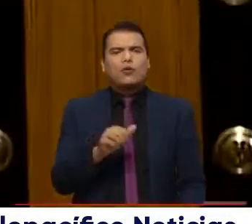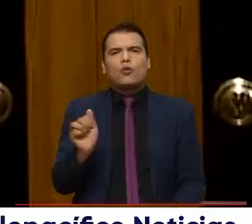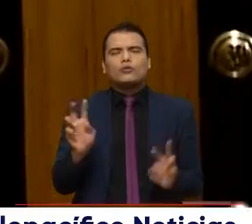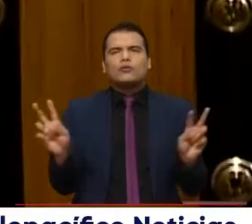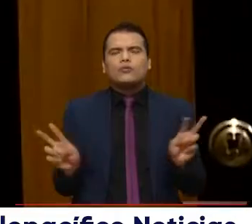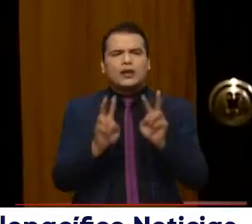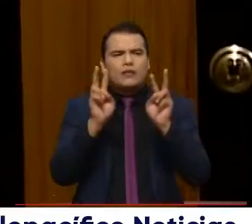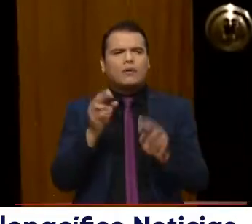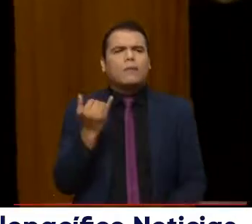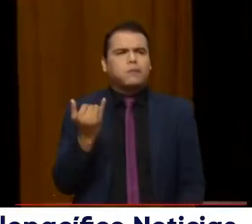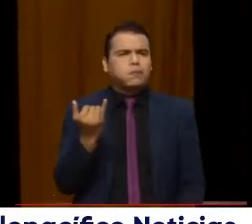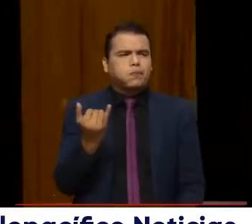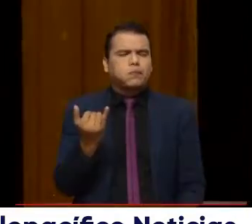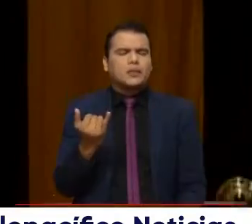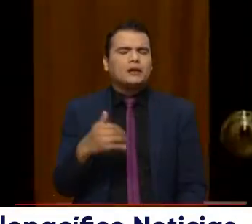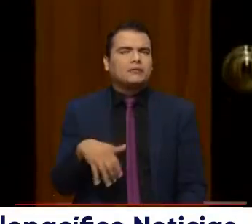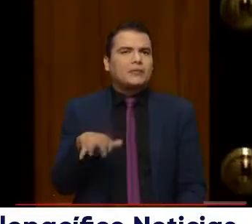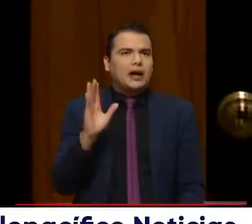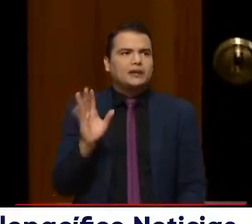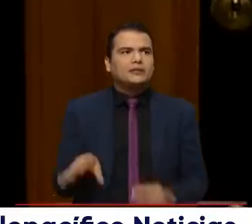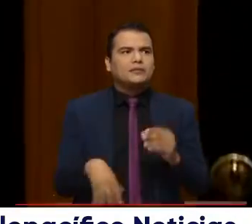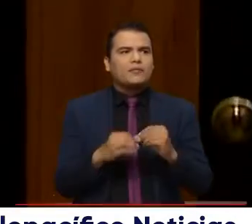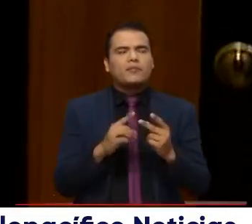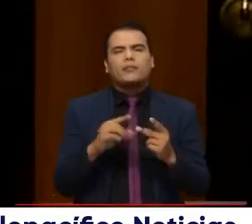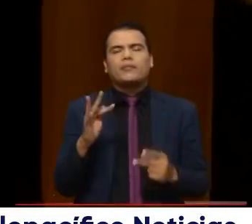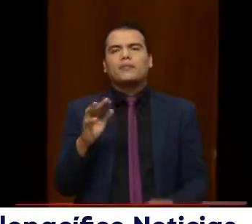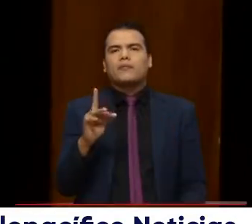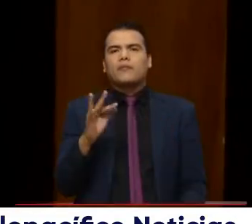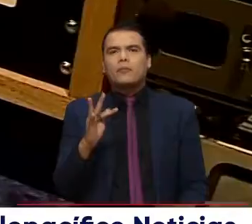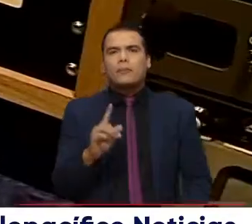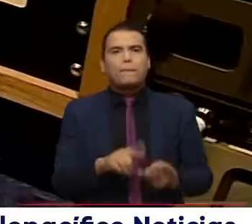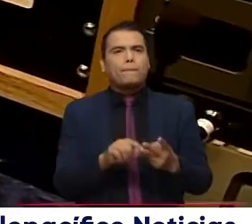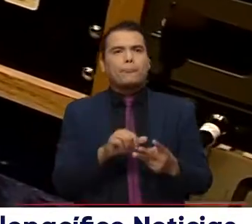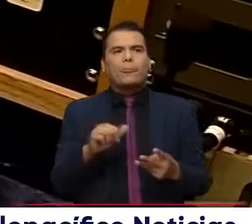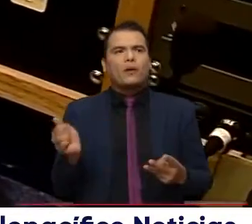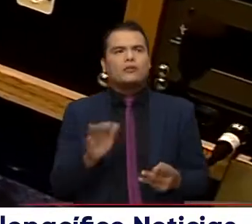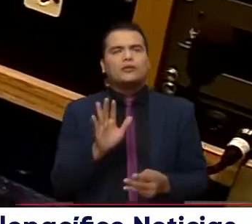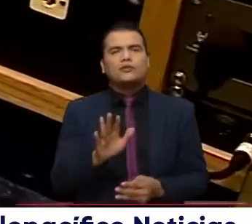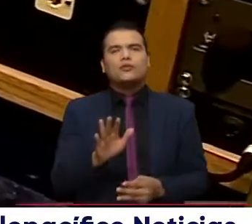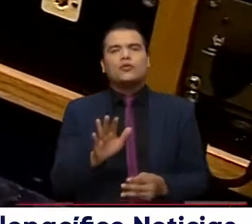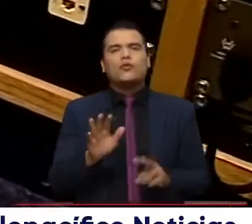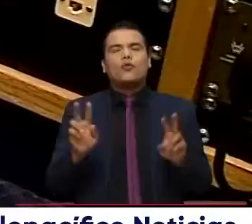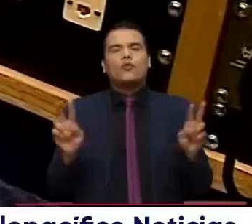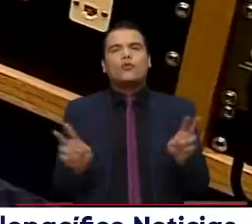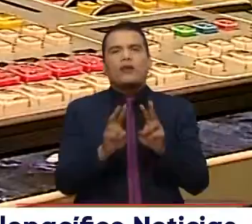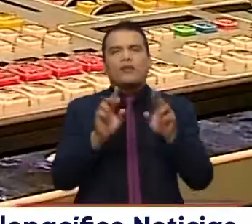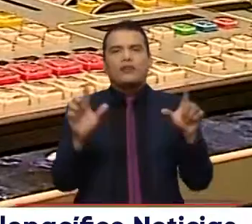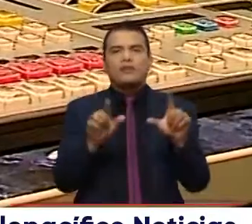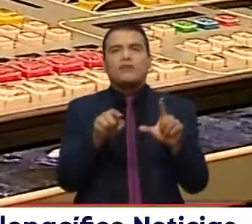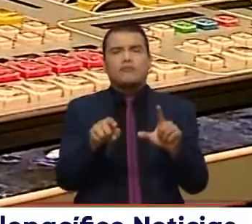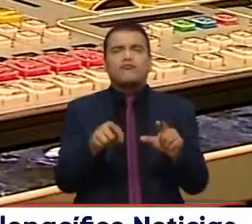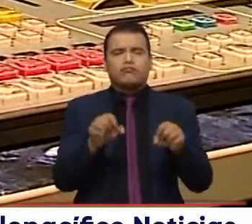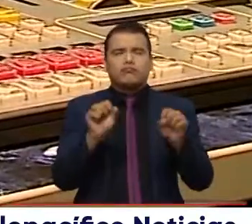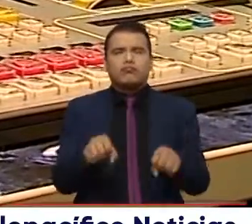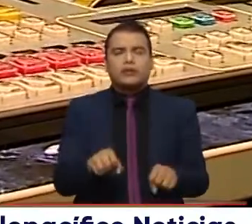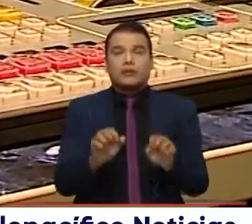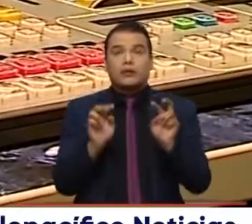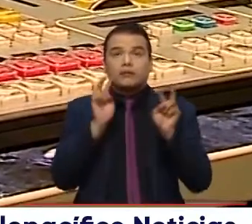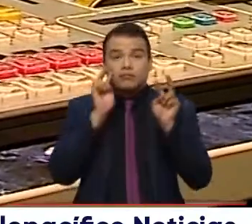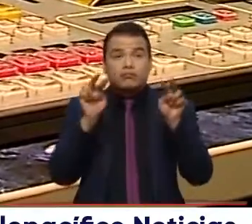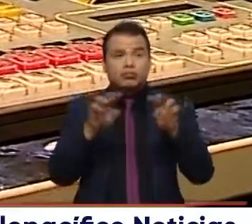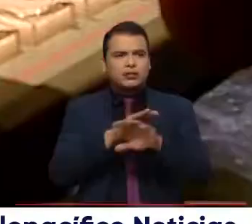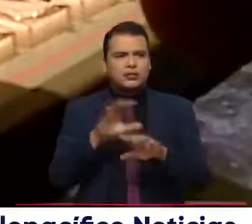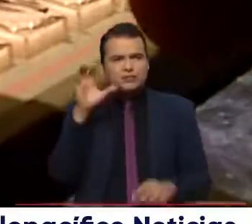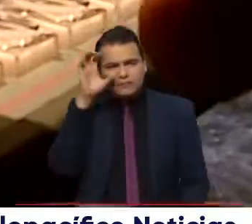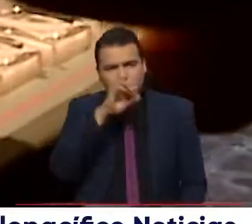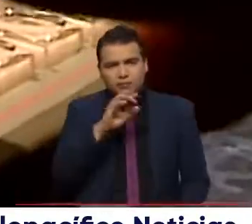que tenemos permanente, de la señal TDT y de la señal abierta, por supuesto. Esta transmisión especial demuestra que